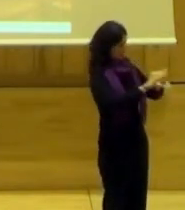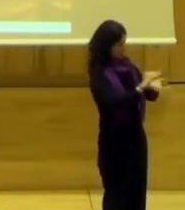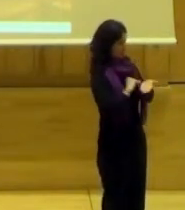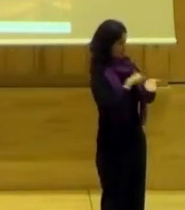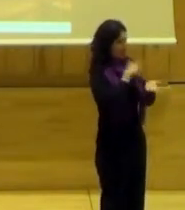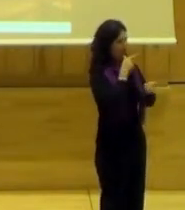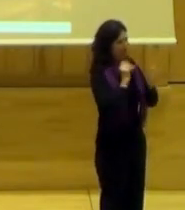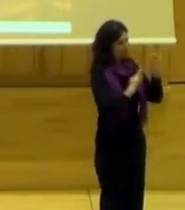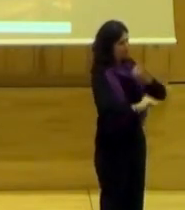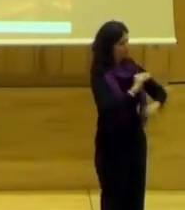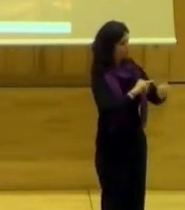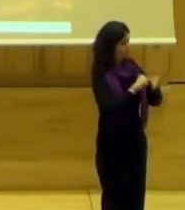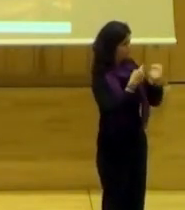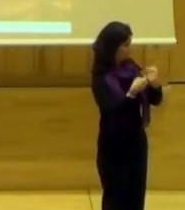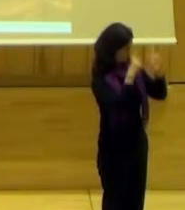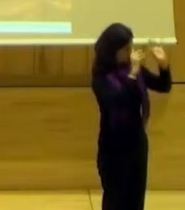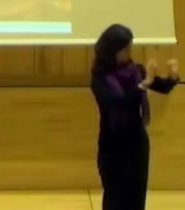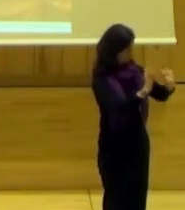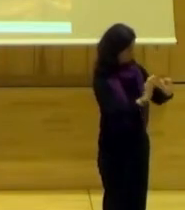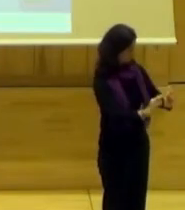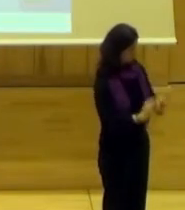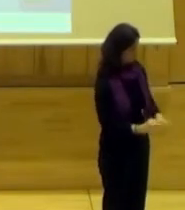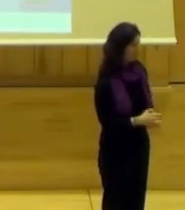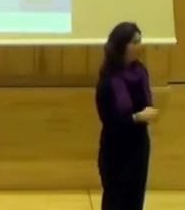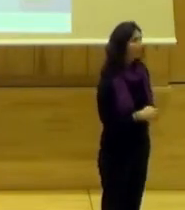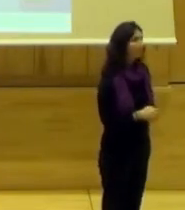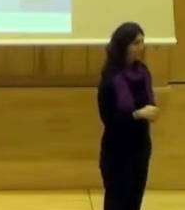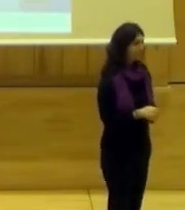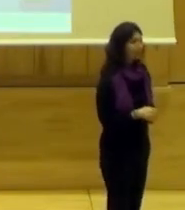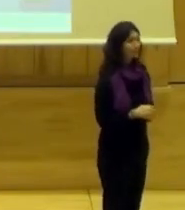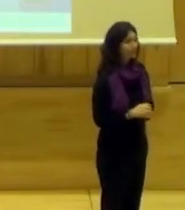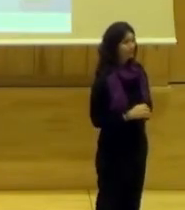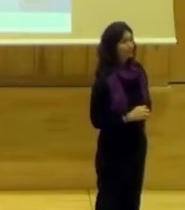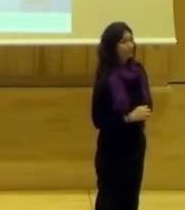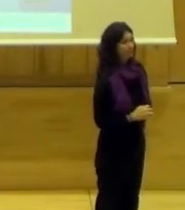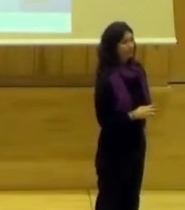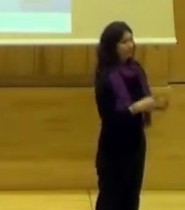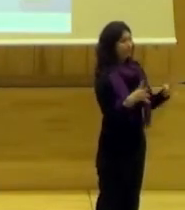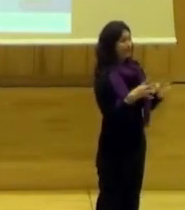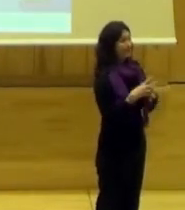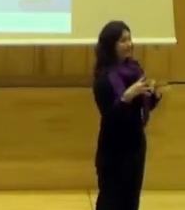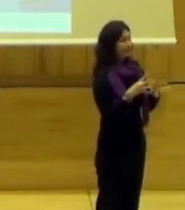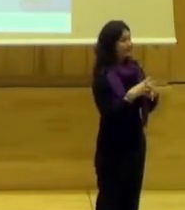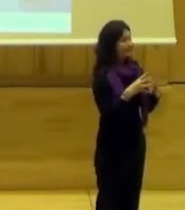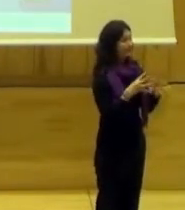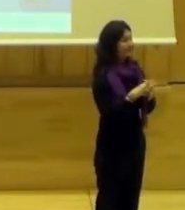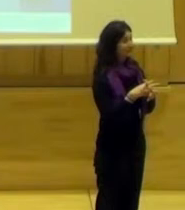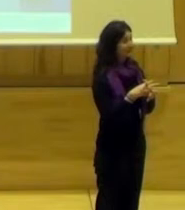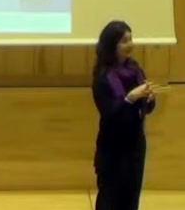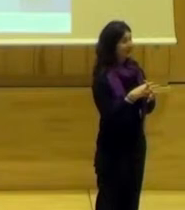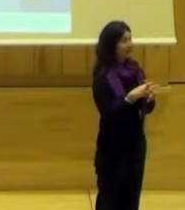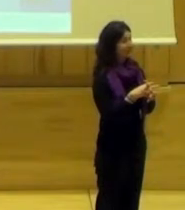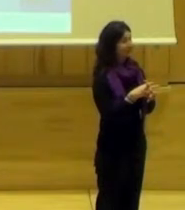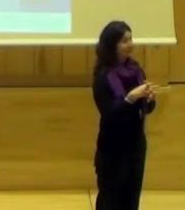esas soluciones técnicas, concretándolas. Por favor. La estructura de Granada Human Smart